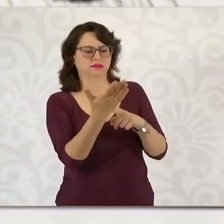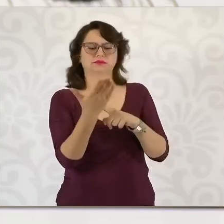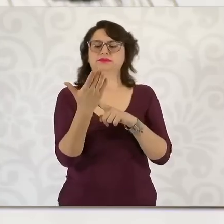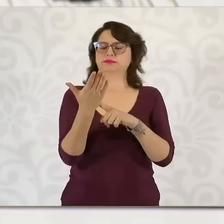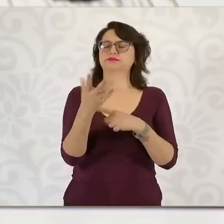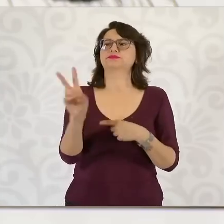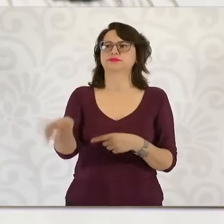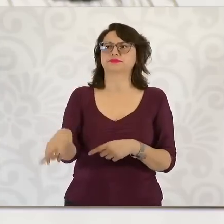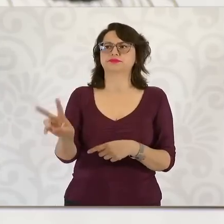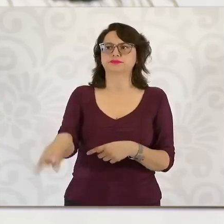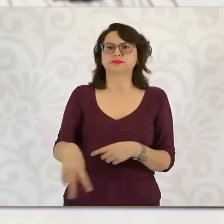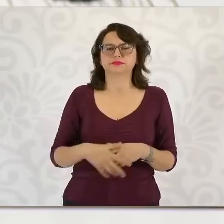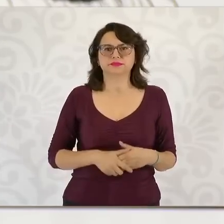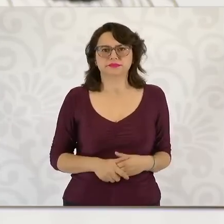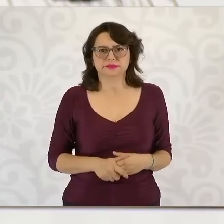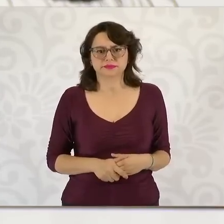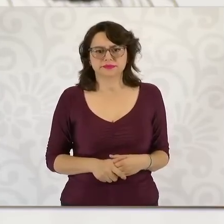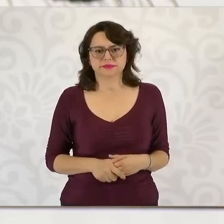es falso.